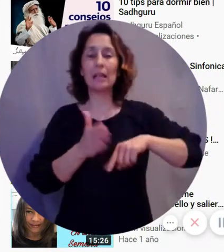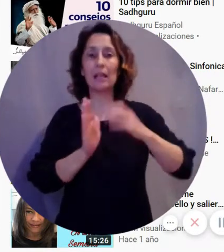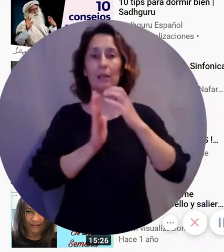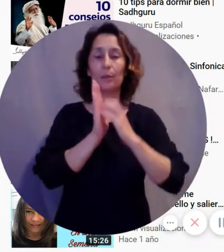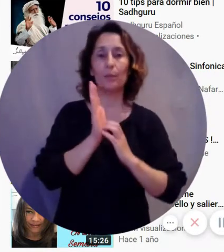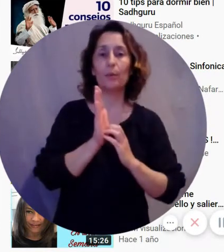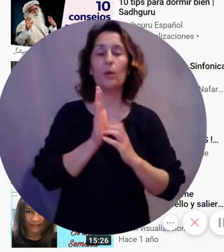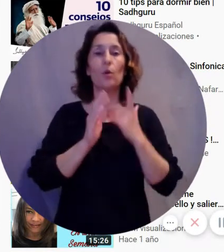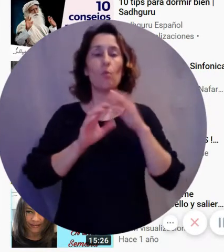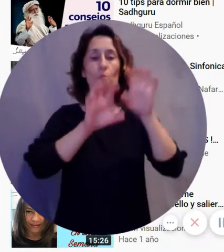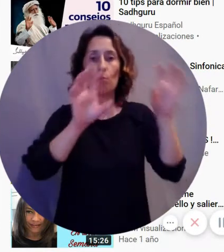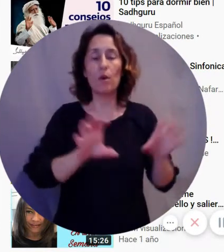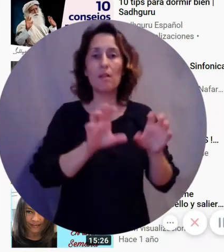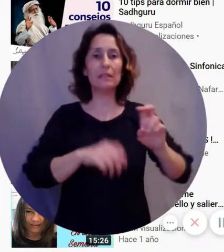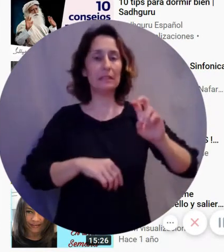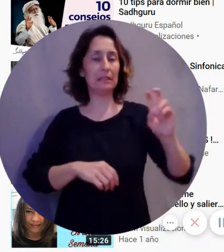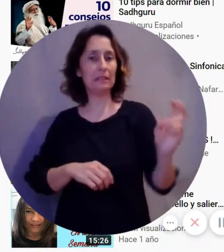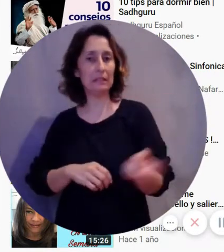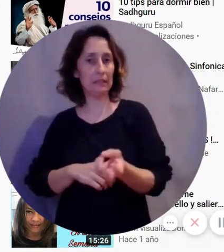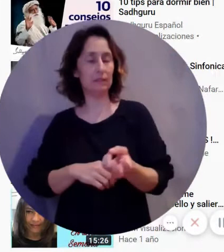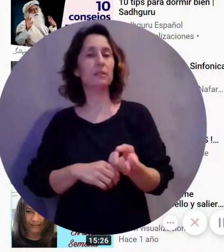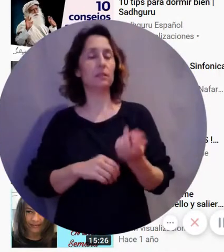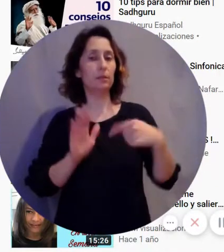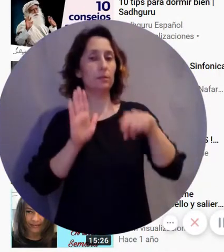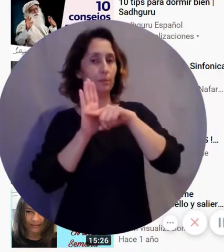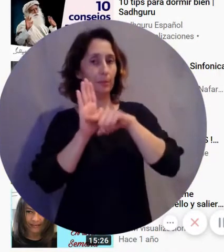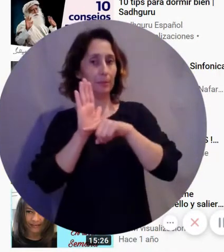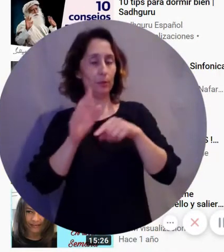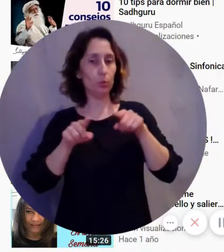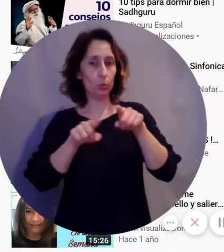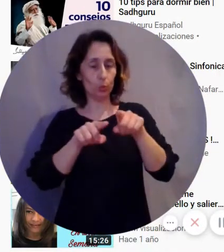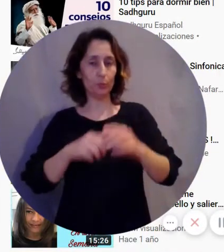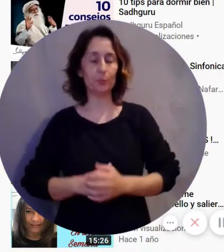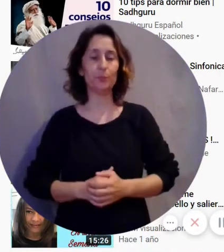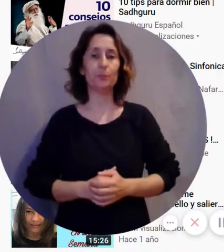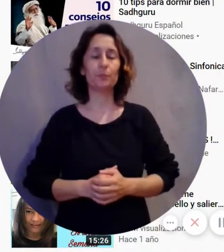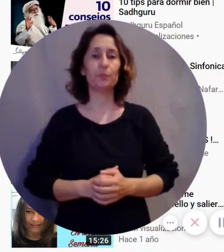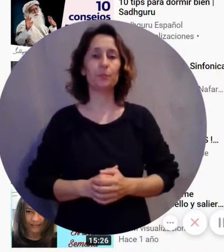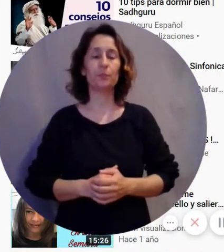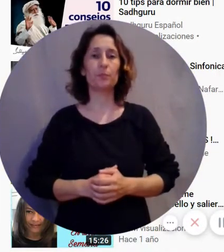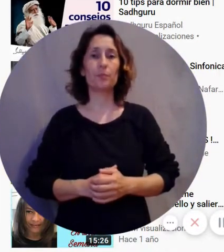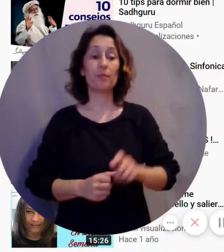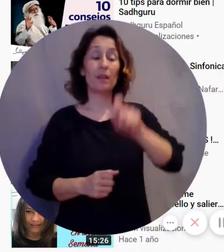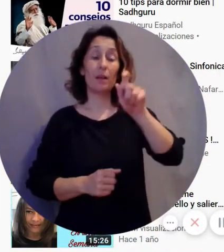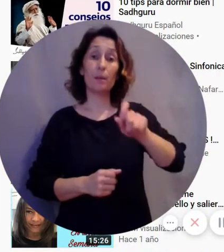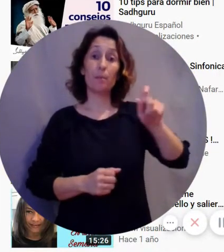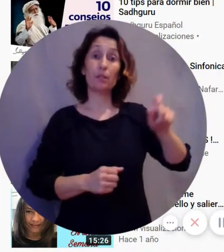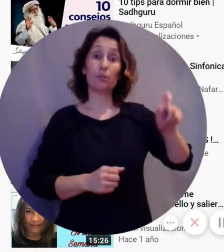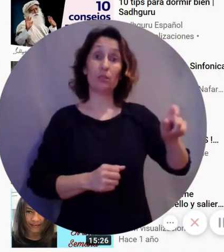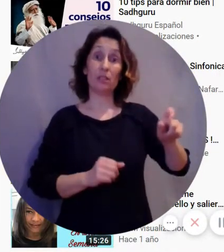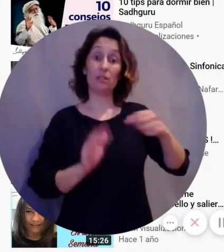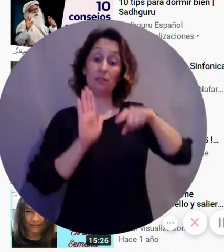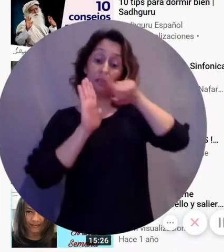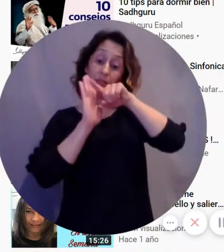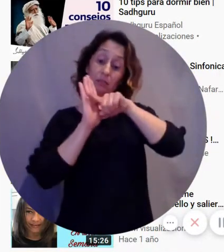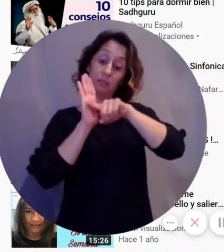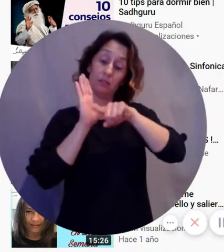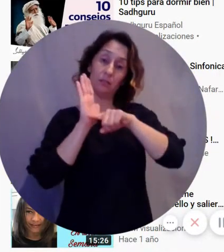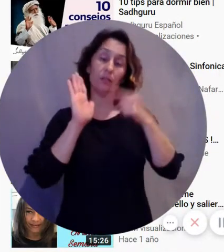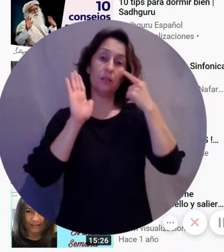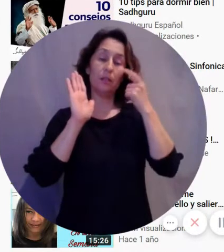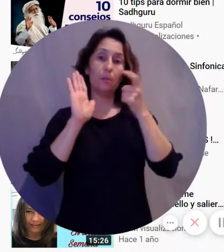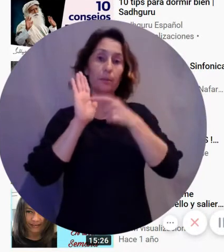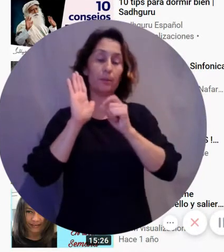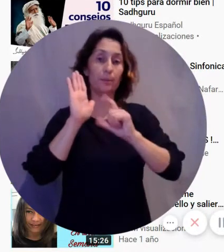inmobiliario, etc. Podemos ver los apartados de todas las personas que aparecen en la declaración de la renta o, haciendo clic sobre el